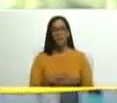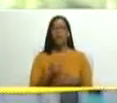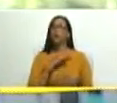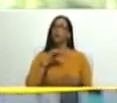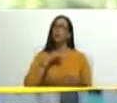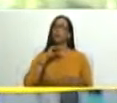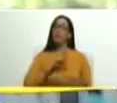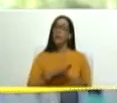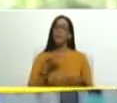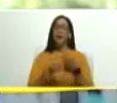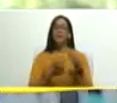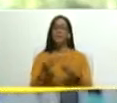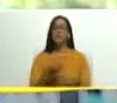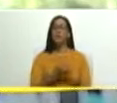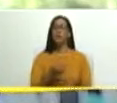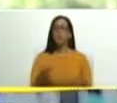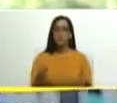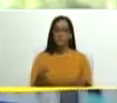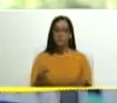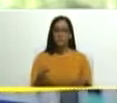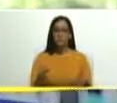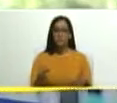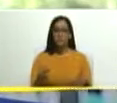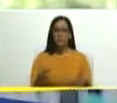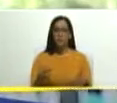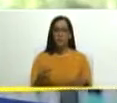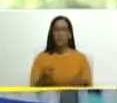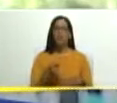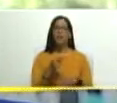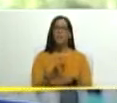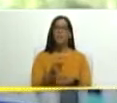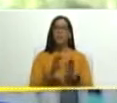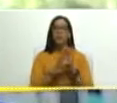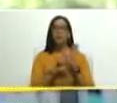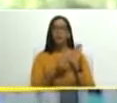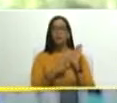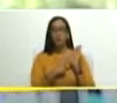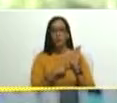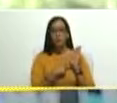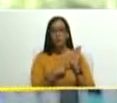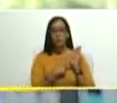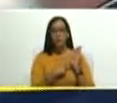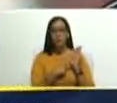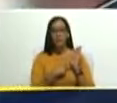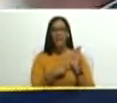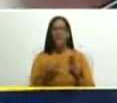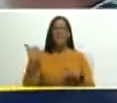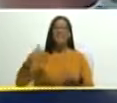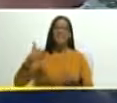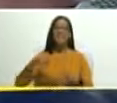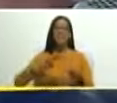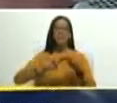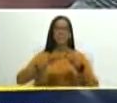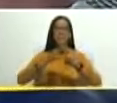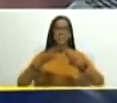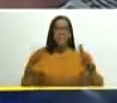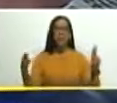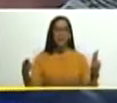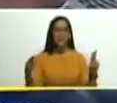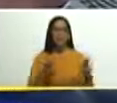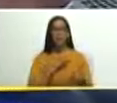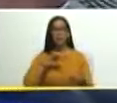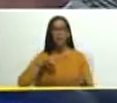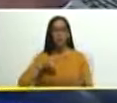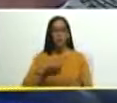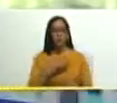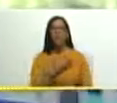Nosotros estamos haciendo lo correcto, lo que manda la Constitución, en el derecho de paz. Nosotros lo que queremos